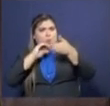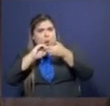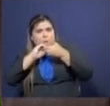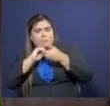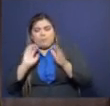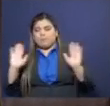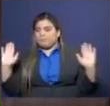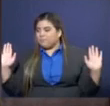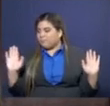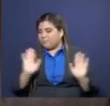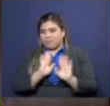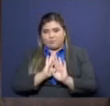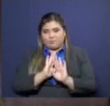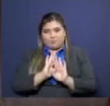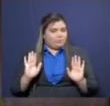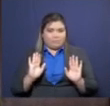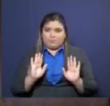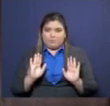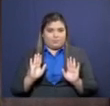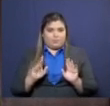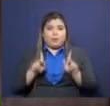ni tampoco copartidarios.